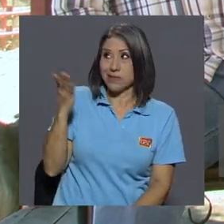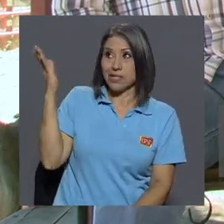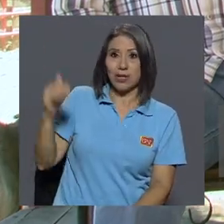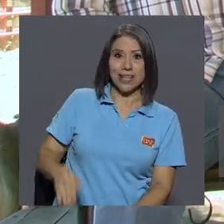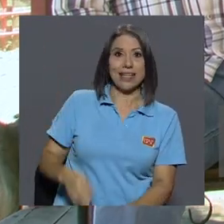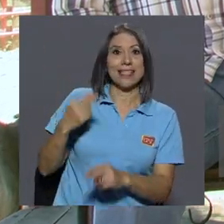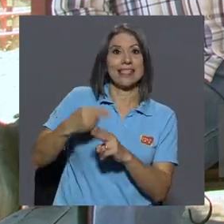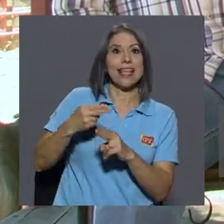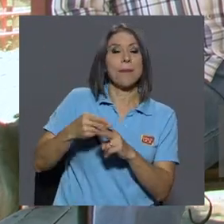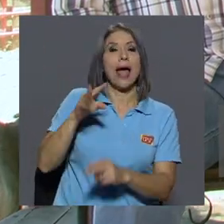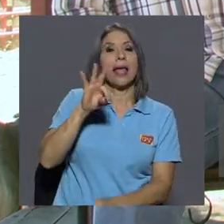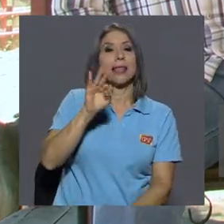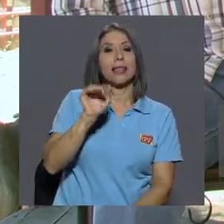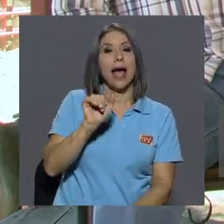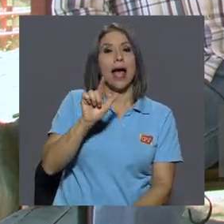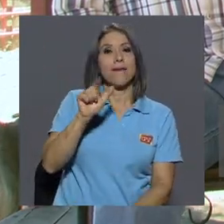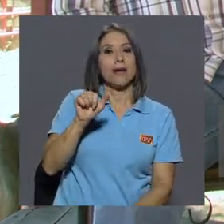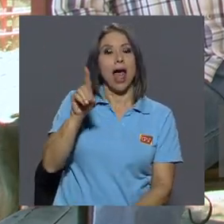llama tablado.